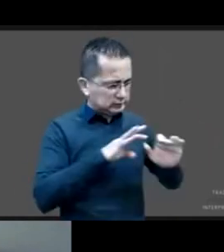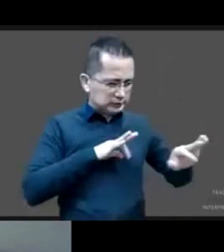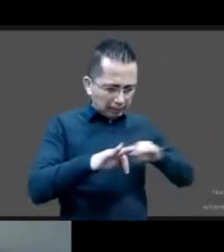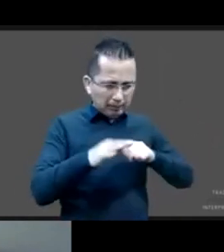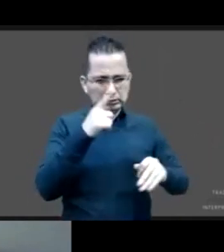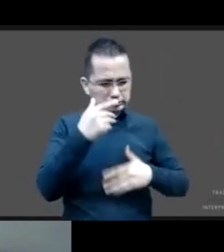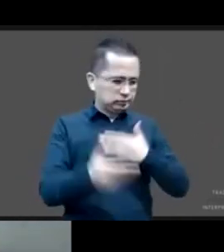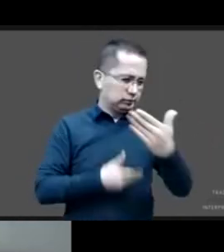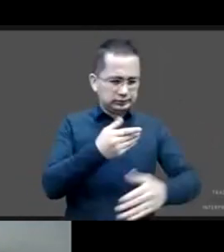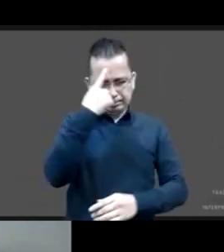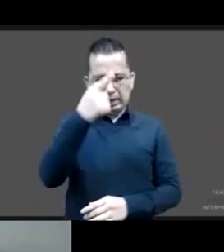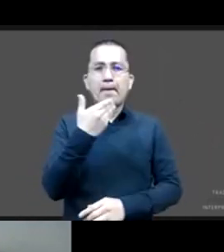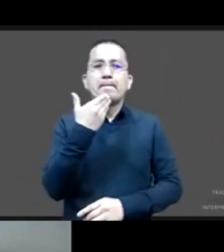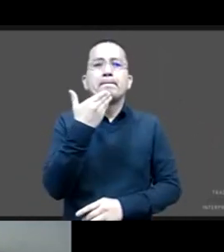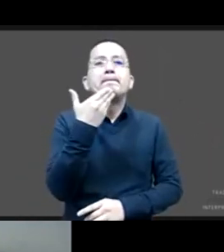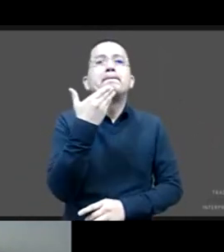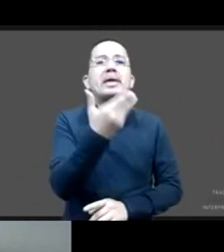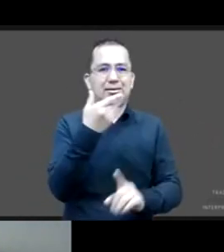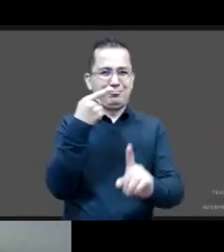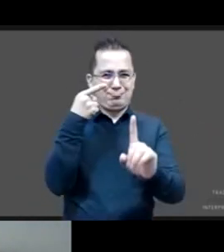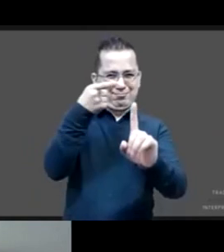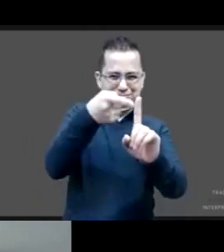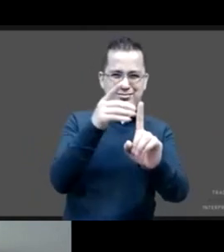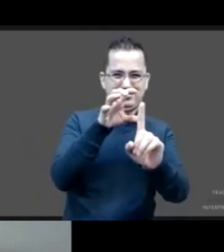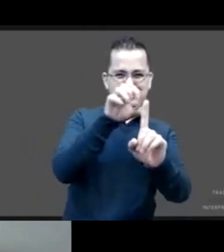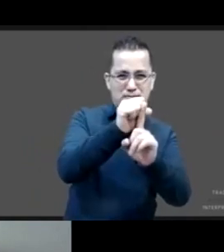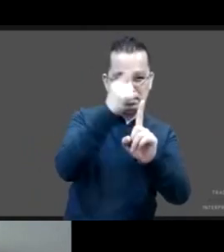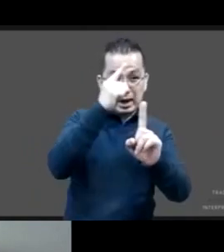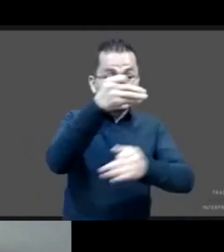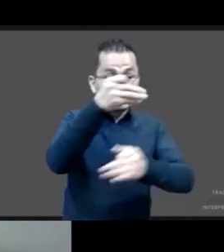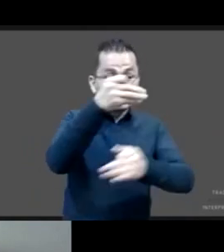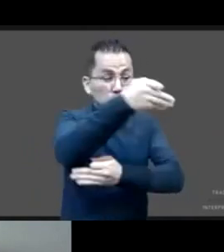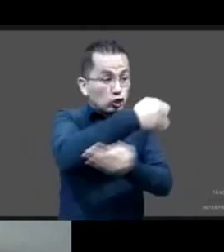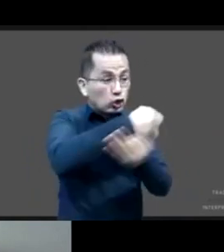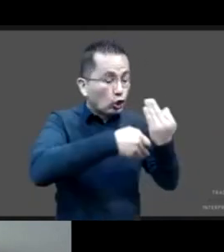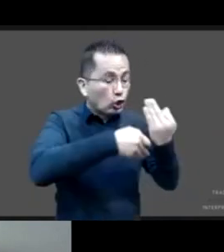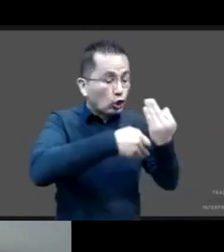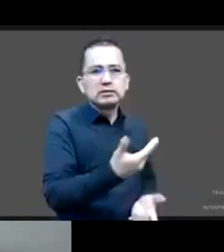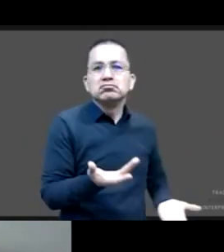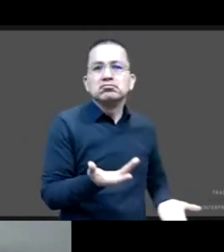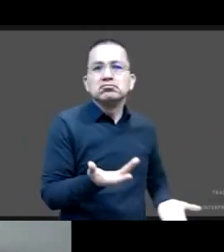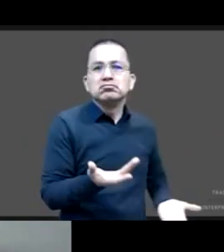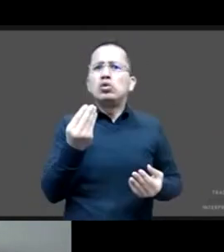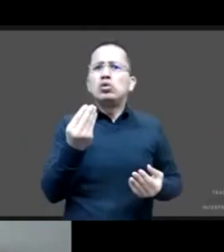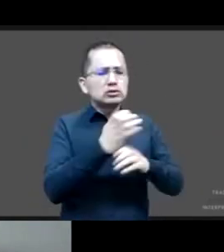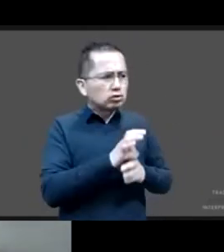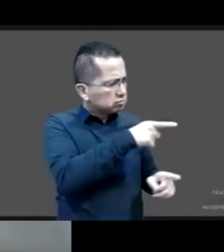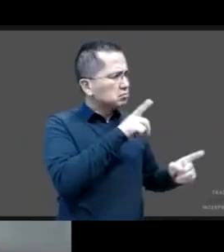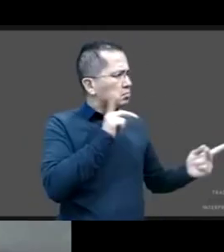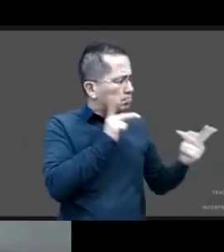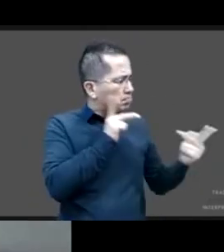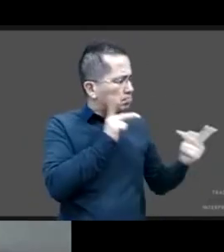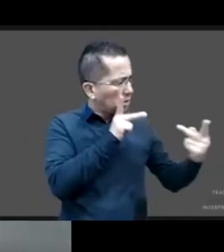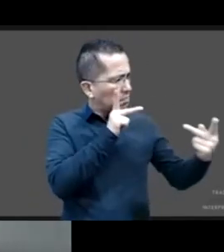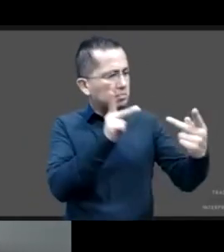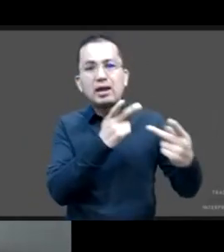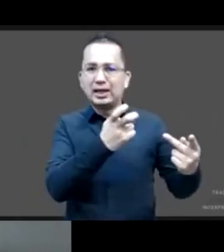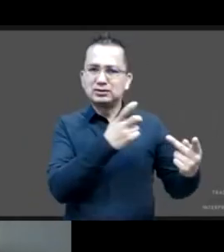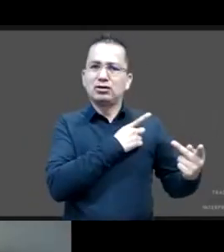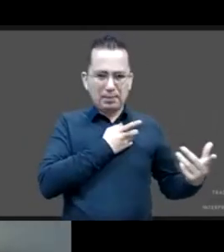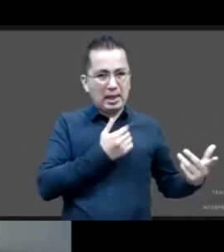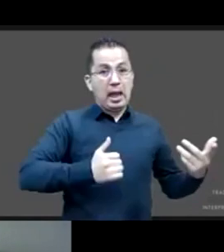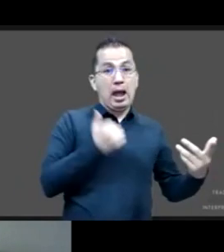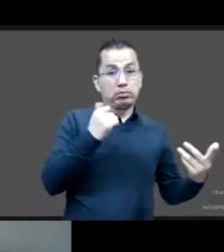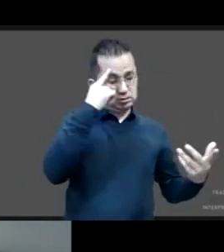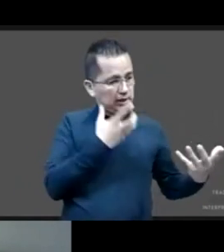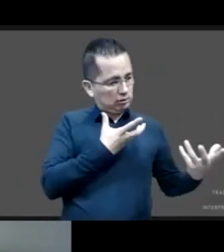son más las cosas que nos unen que las que tenemos de diferencia y en esto hay que enfocar mucho de nuestro trabajo pero creo que también